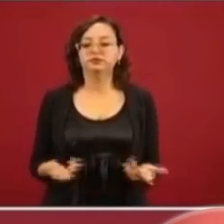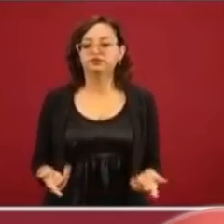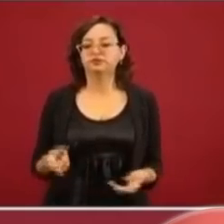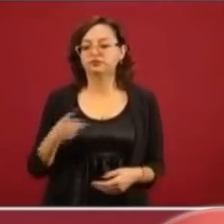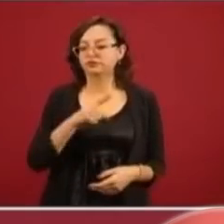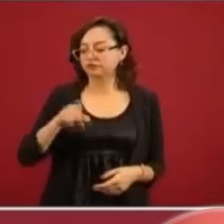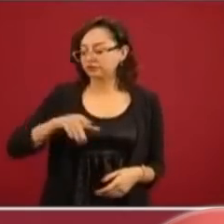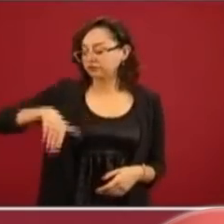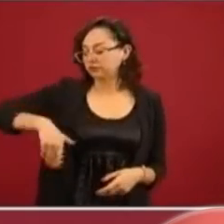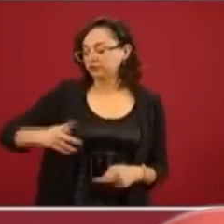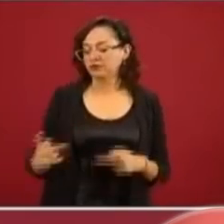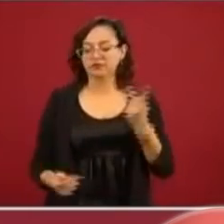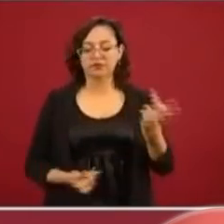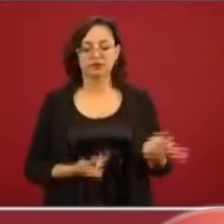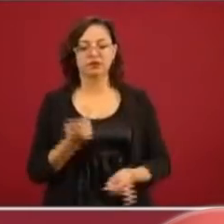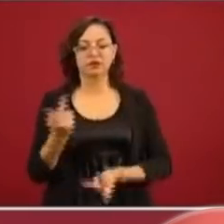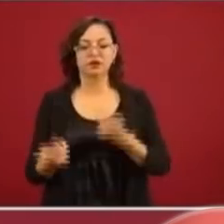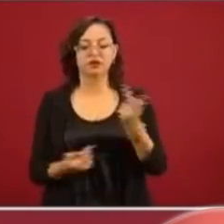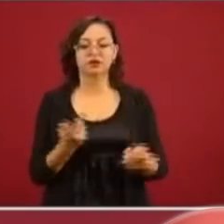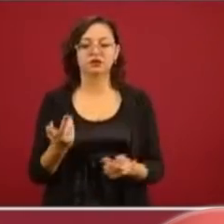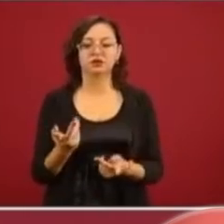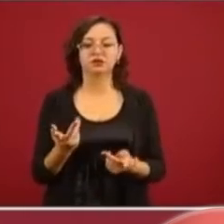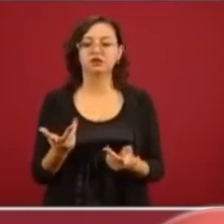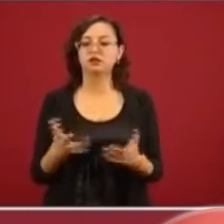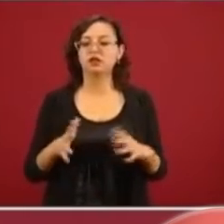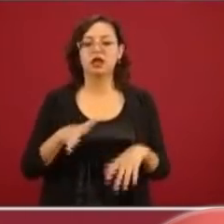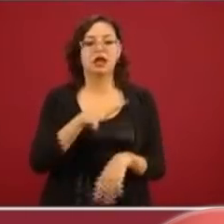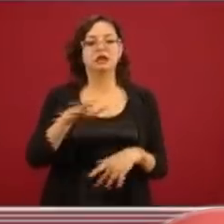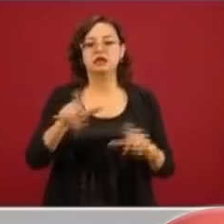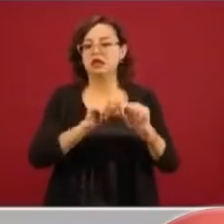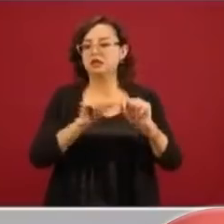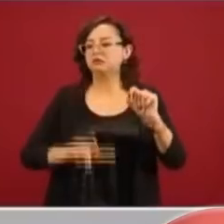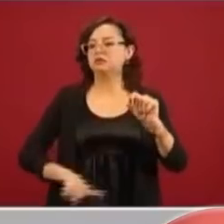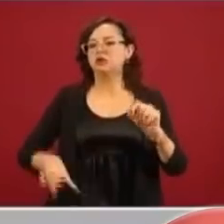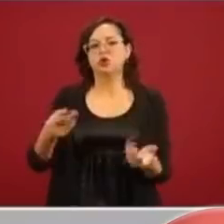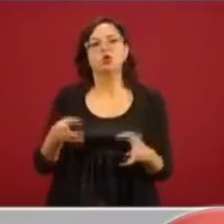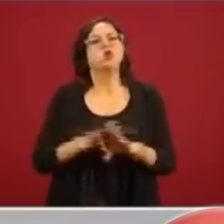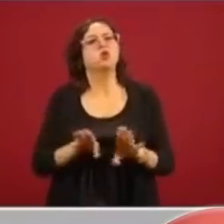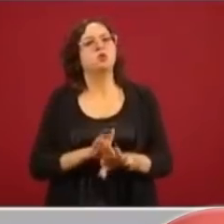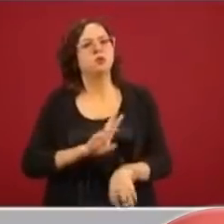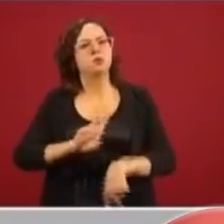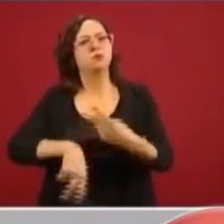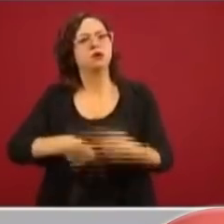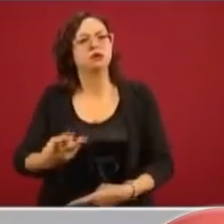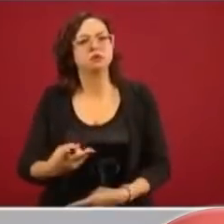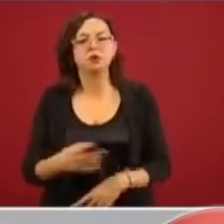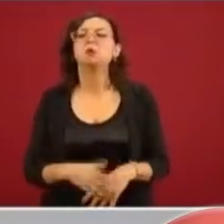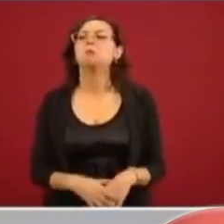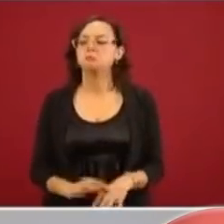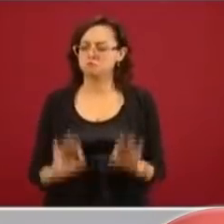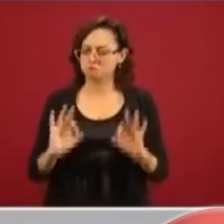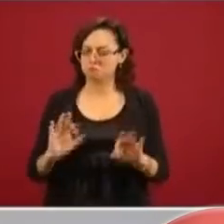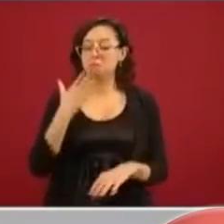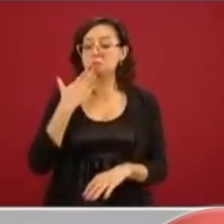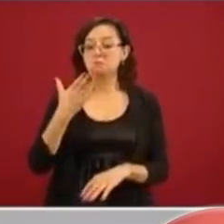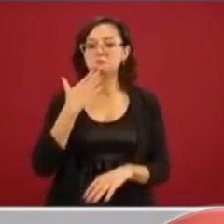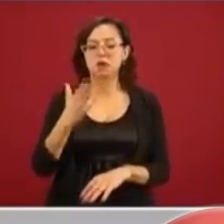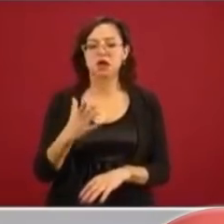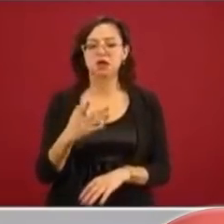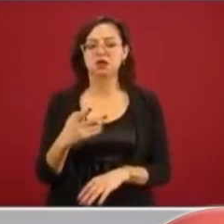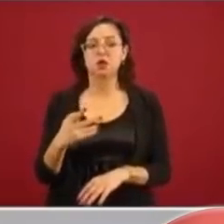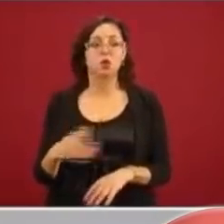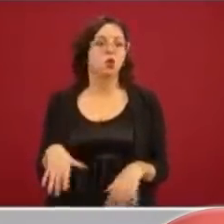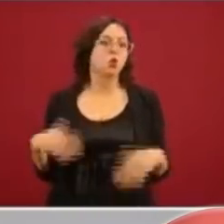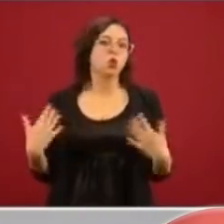ustedes en cuanto al escenario general. Vamos bien, no es momento de optimismo, no hay que